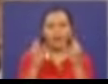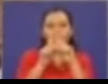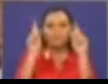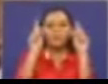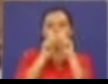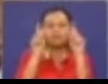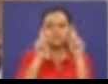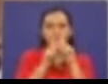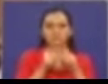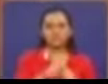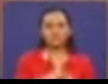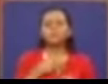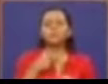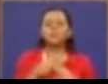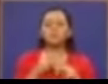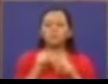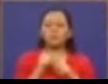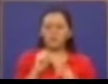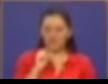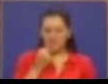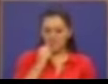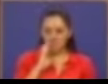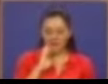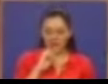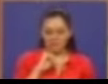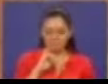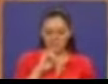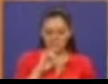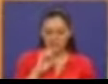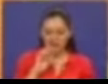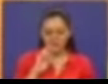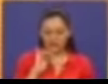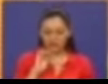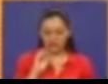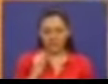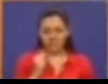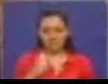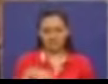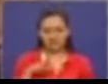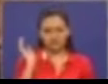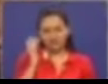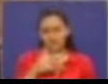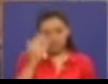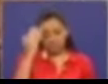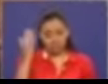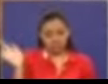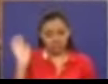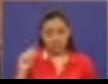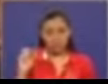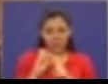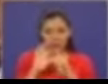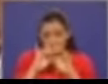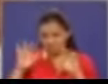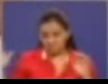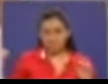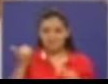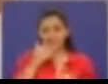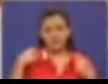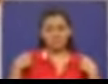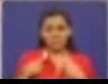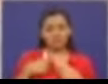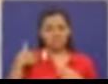que reproduzcan la semilla. Semillerista es la palabra, es palabra castellana. De semilla. Ya te voy a revisar. Sí, me imagino, sí.